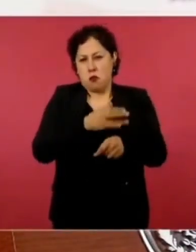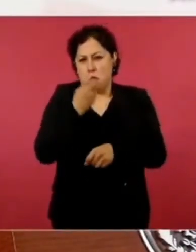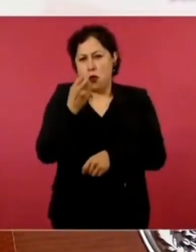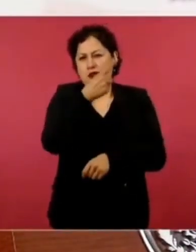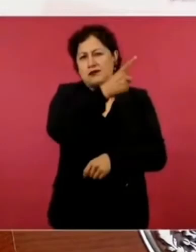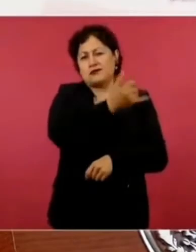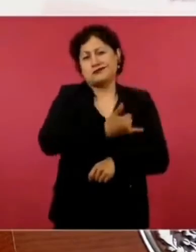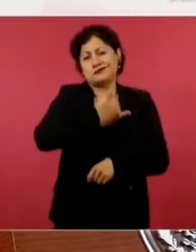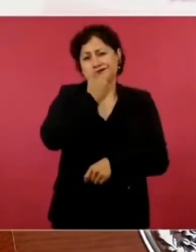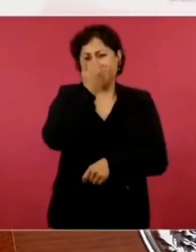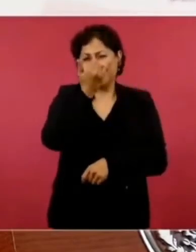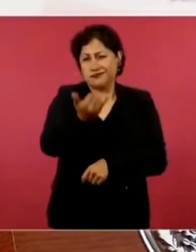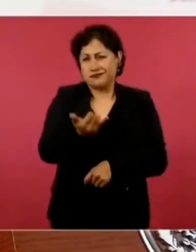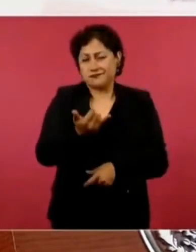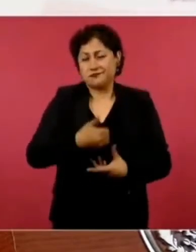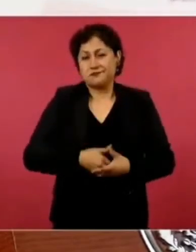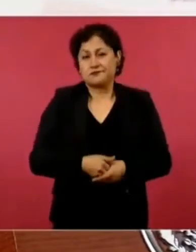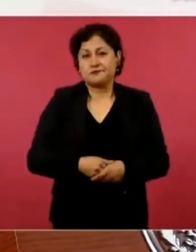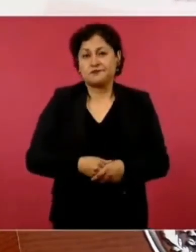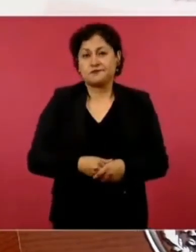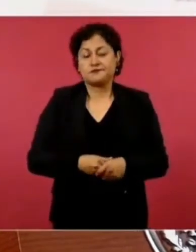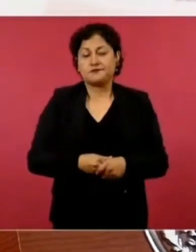equivocados.